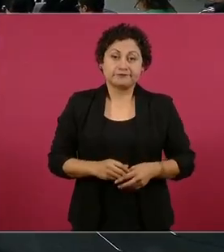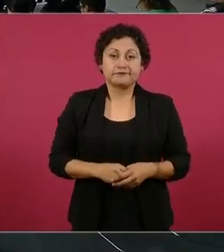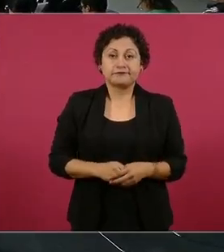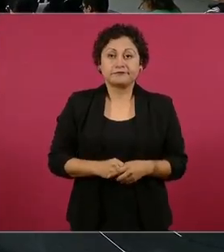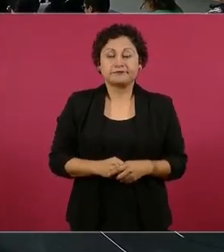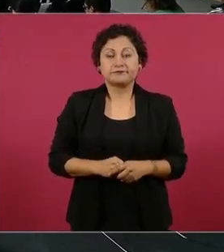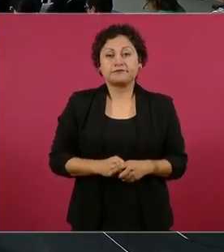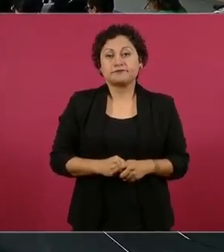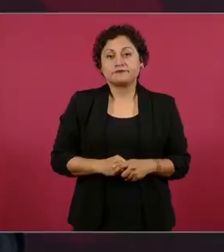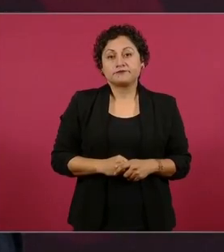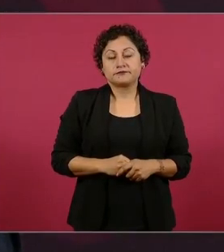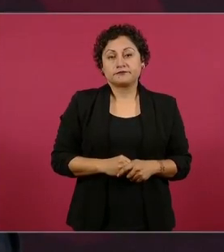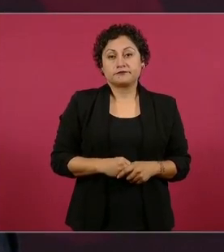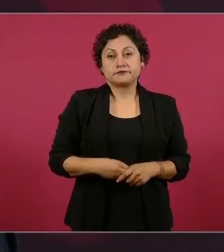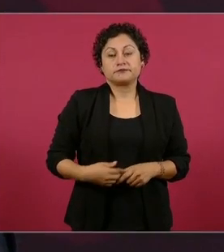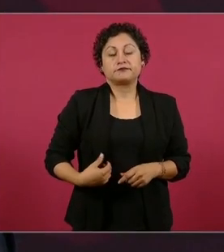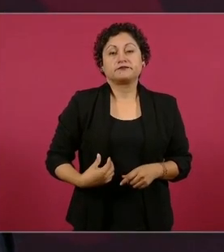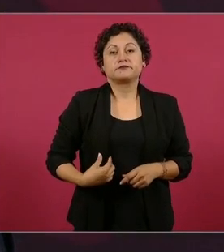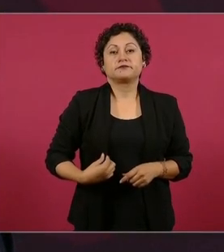Nosotros no vamos